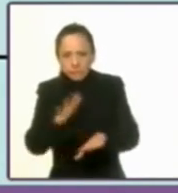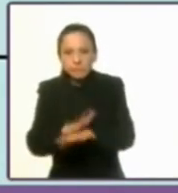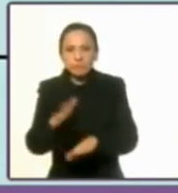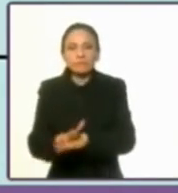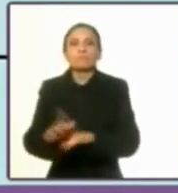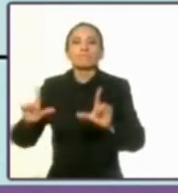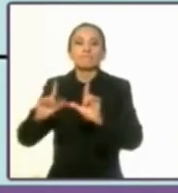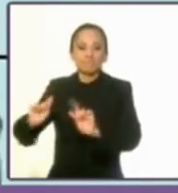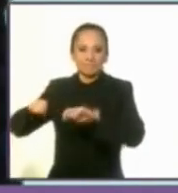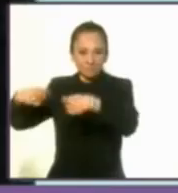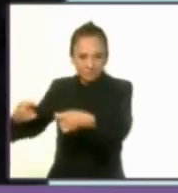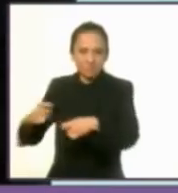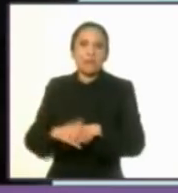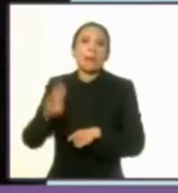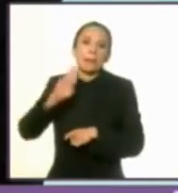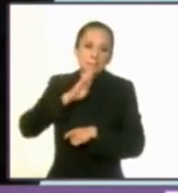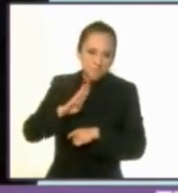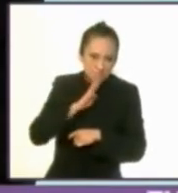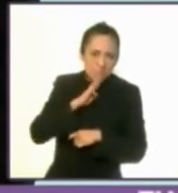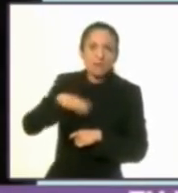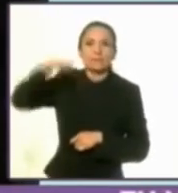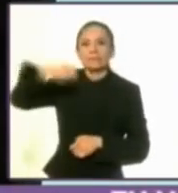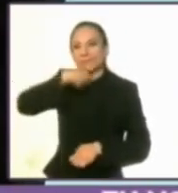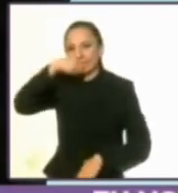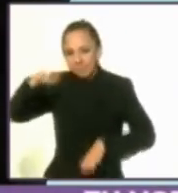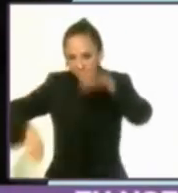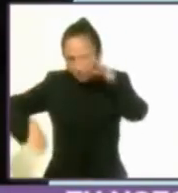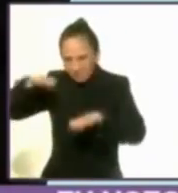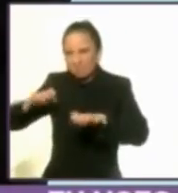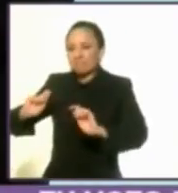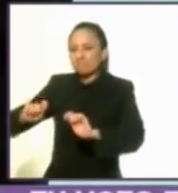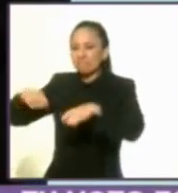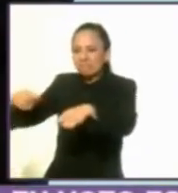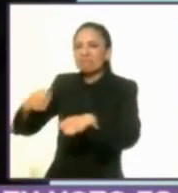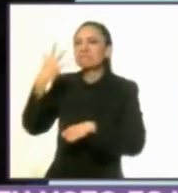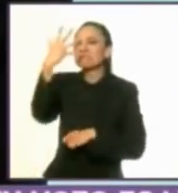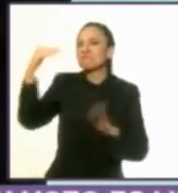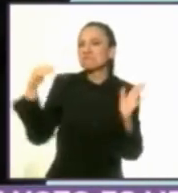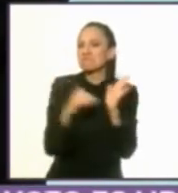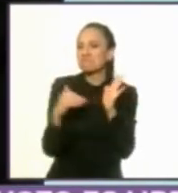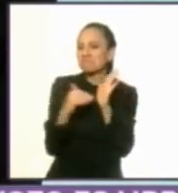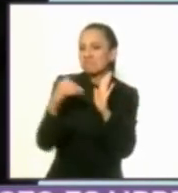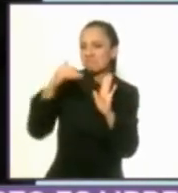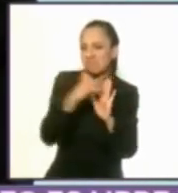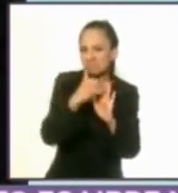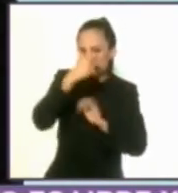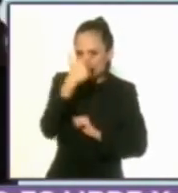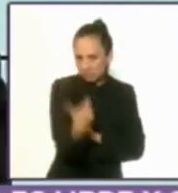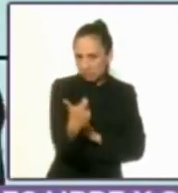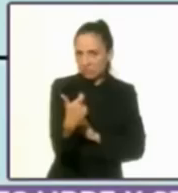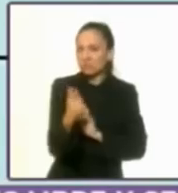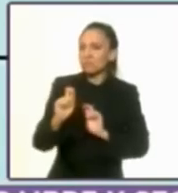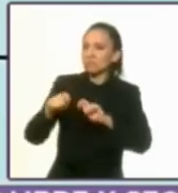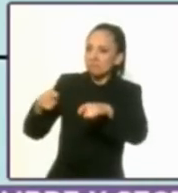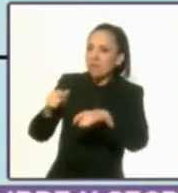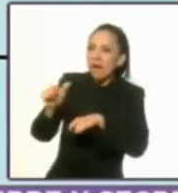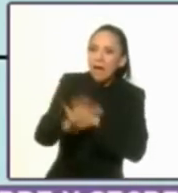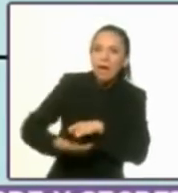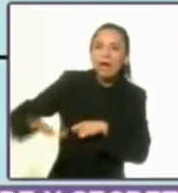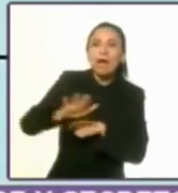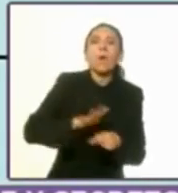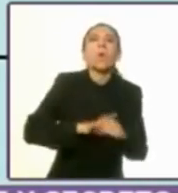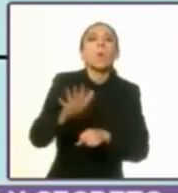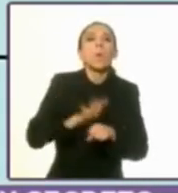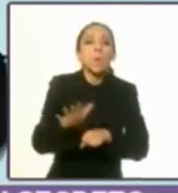edad madre soltera etc fueron recursos más de cinco mil millones de pesos destinados a los grandes centros